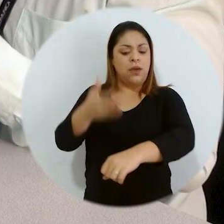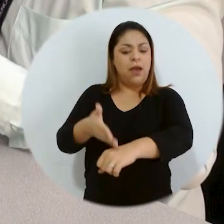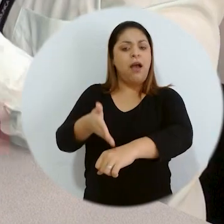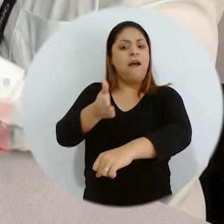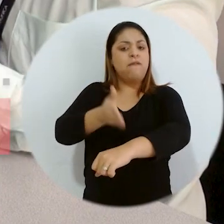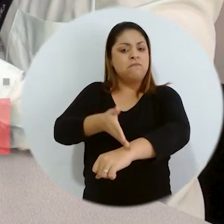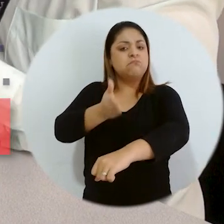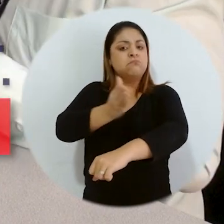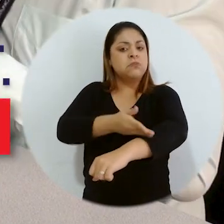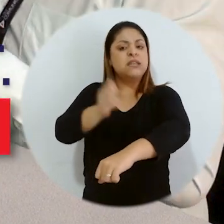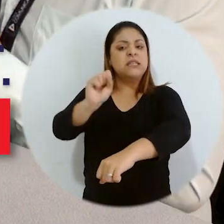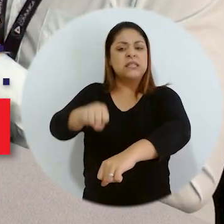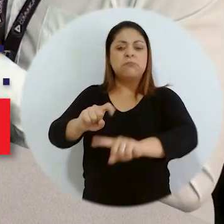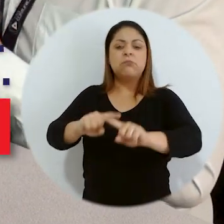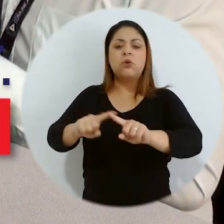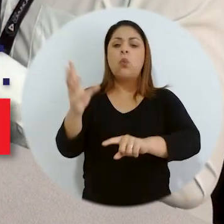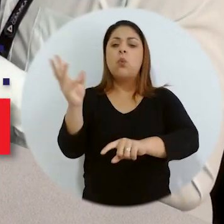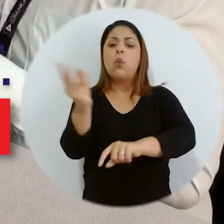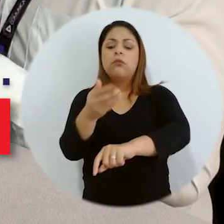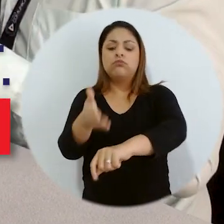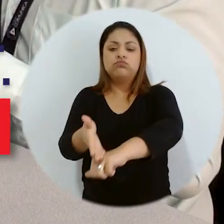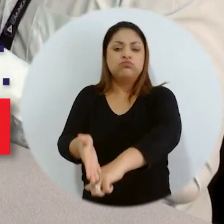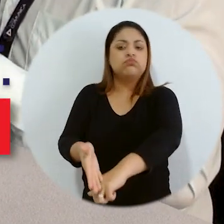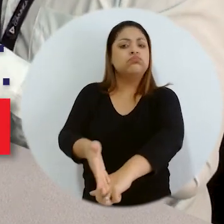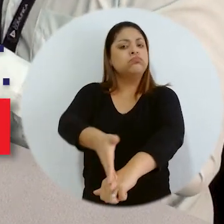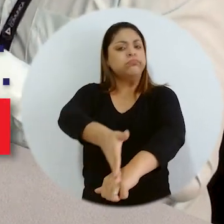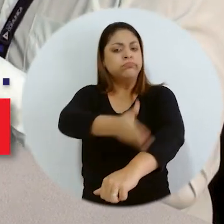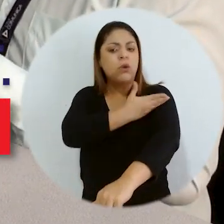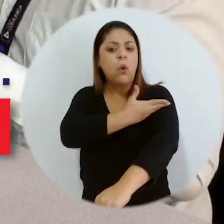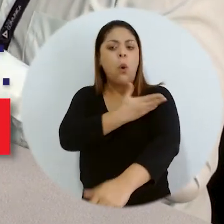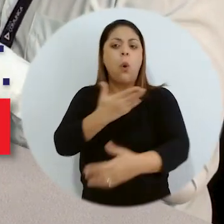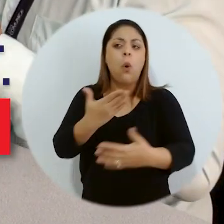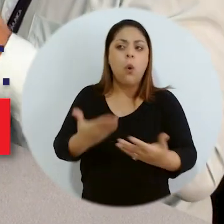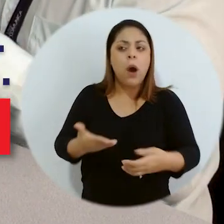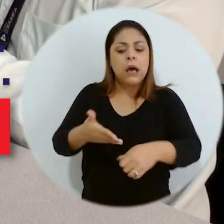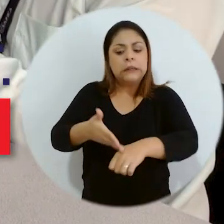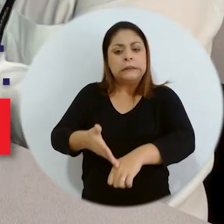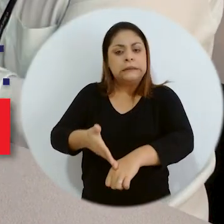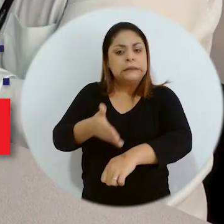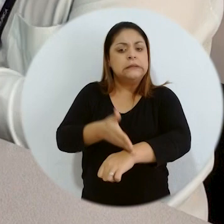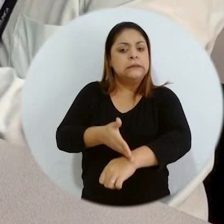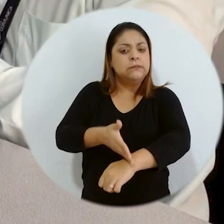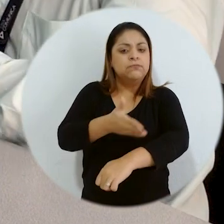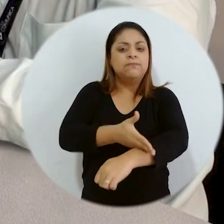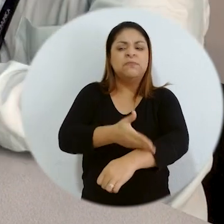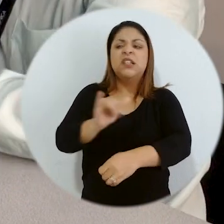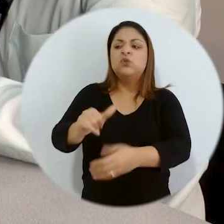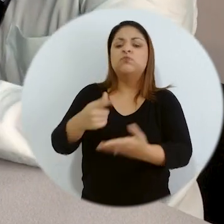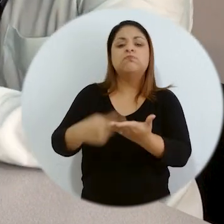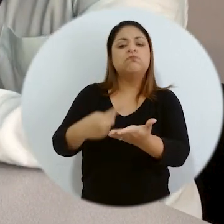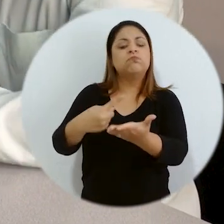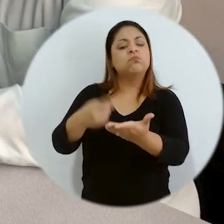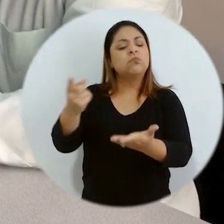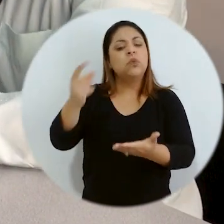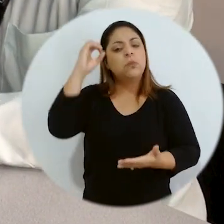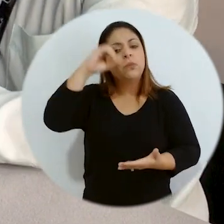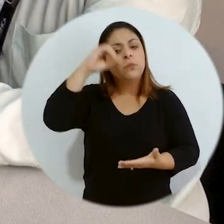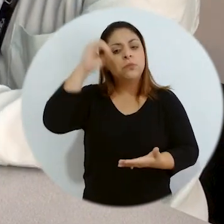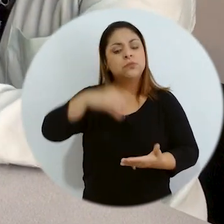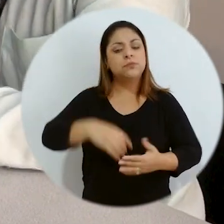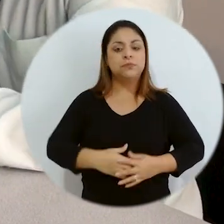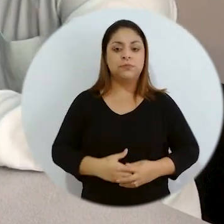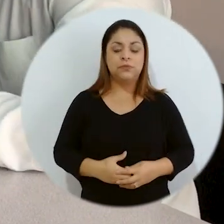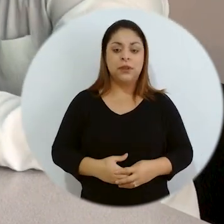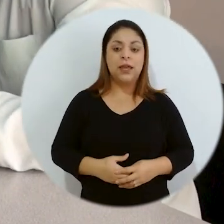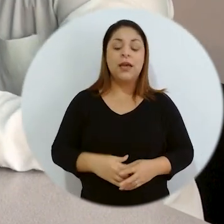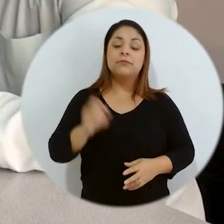decir que se ha avanzado, pero ¿qué tanto se avanza? ¿Qué tanto necesitamos todavía generar más ese debate a nivel nacional? ¿Cómo